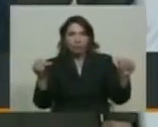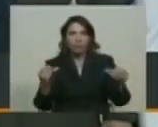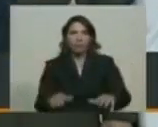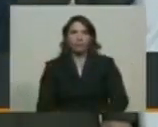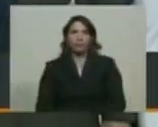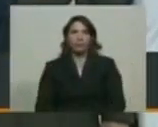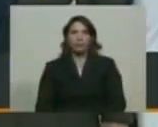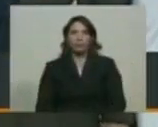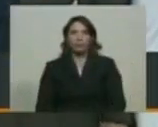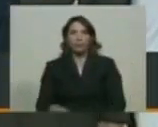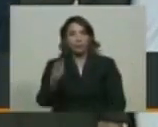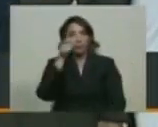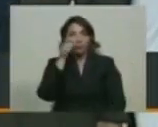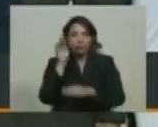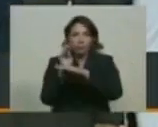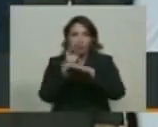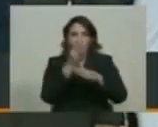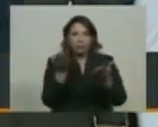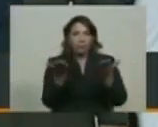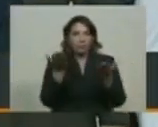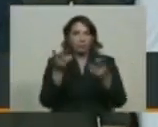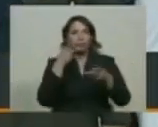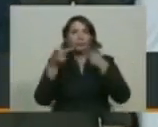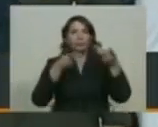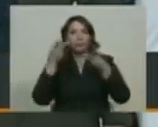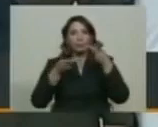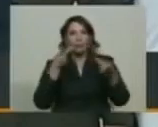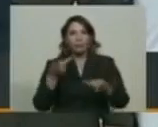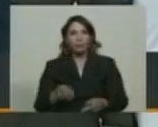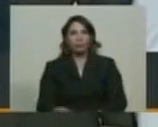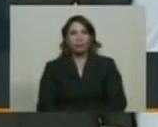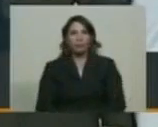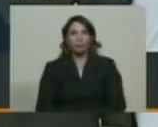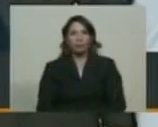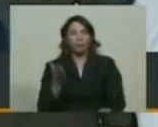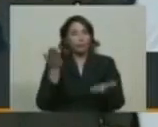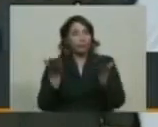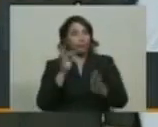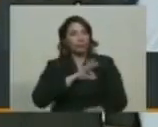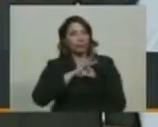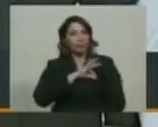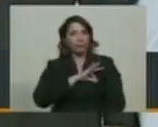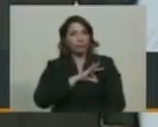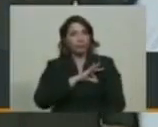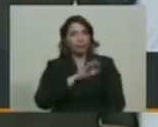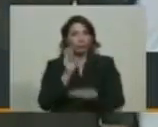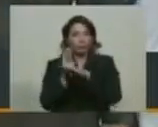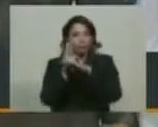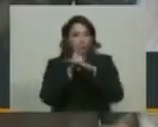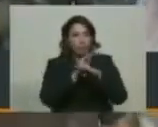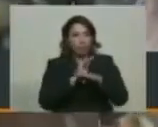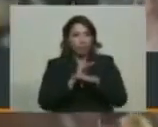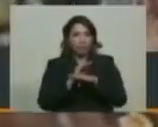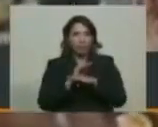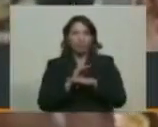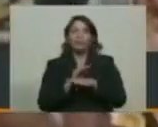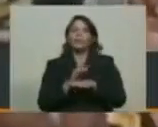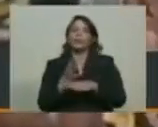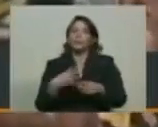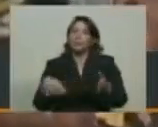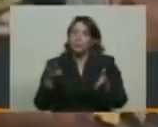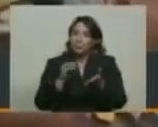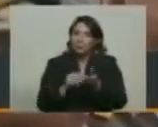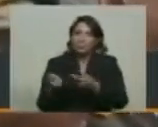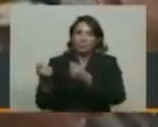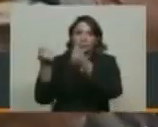cuidar la estabilidad política, cuidar la estabilidad social, recuperar la estabilidad